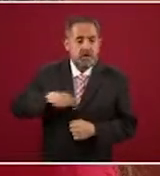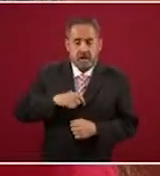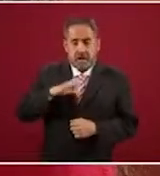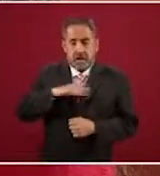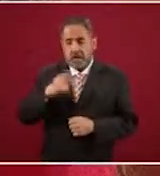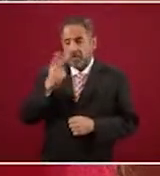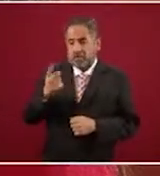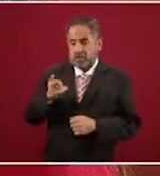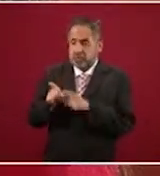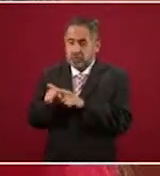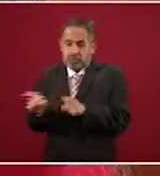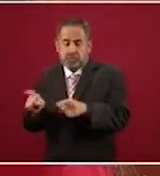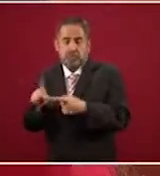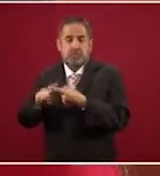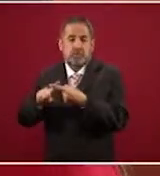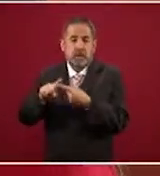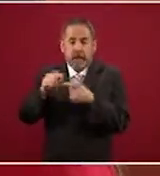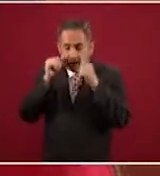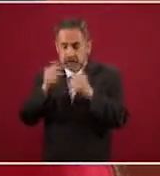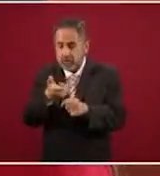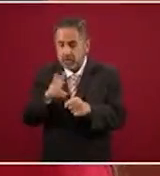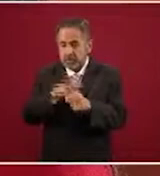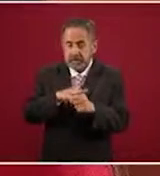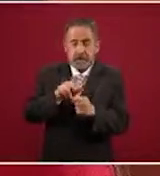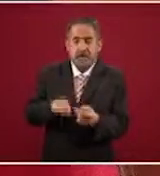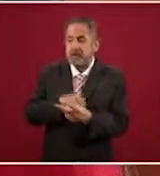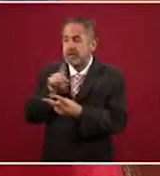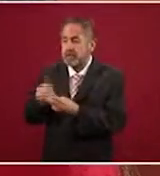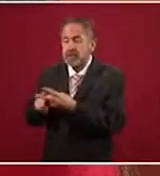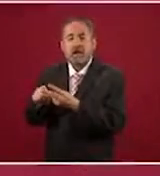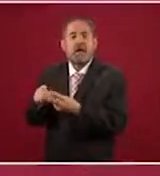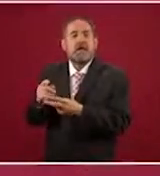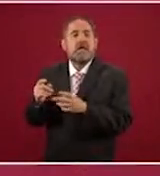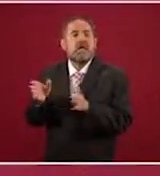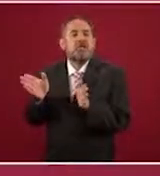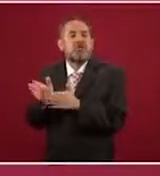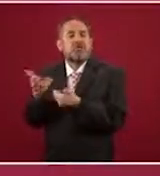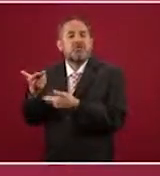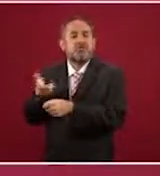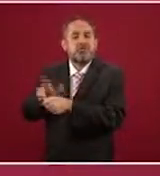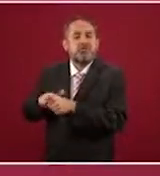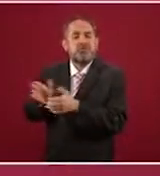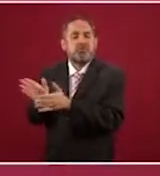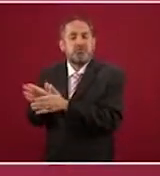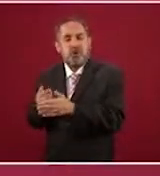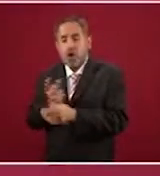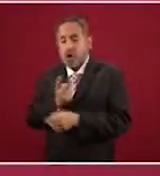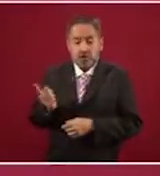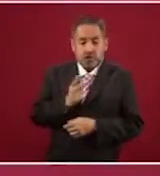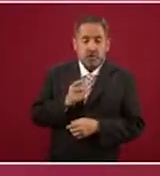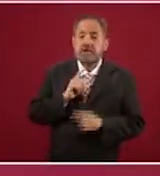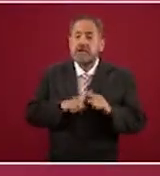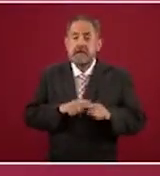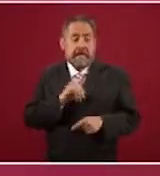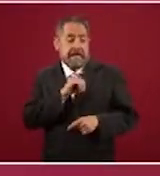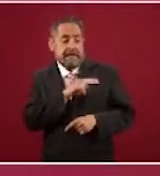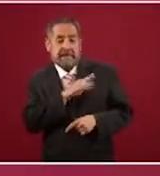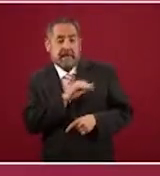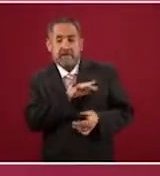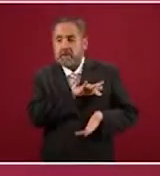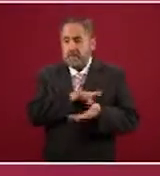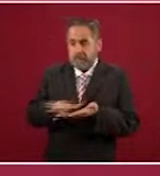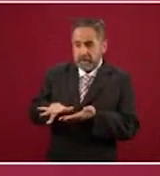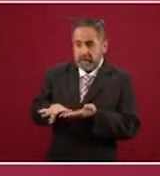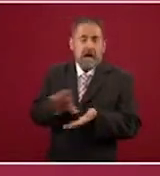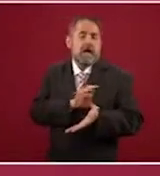que atiende los centros de salud y otra los hospitales, y en ambos casos va a haber apoyo del INSABI, no solamente con recursos